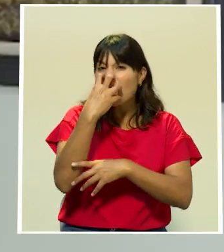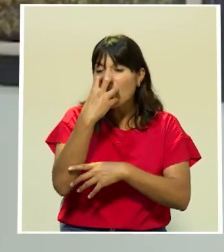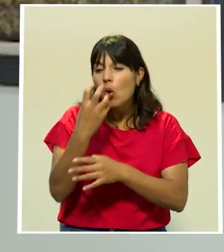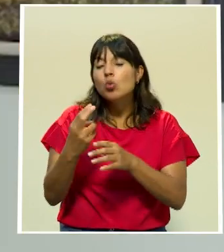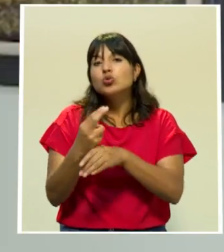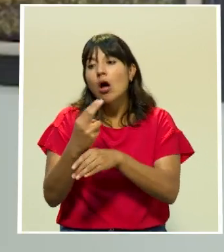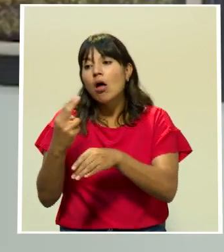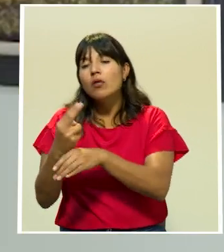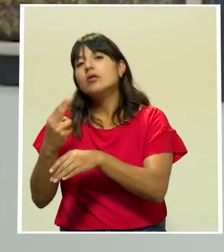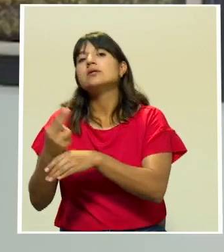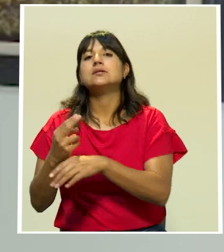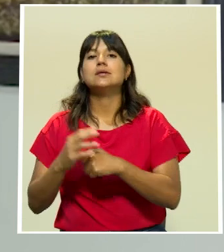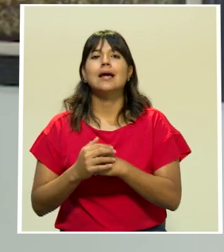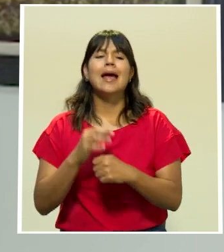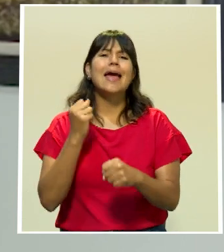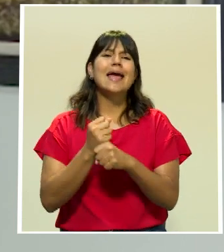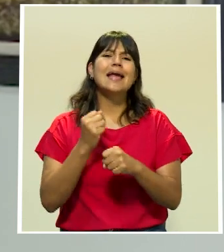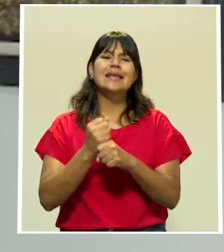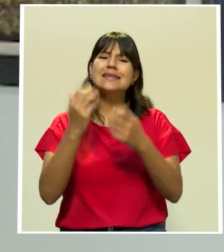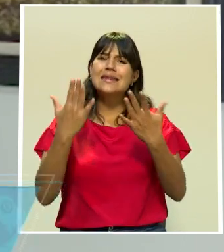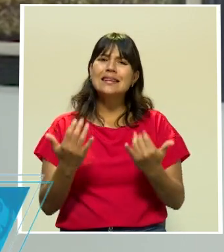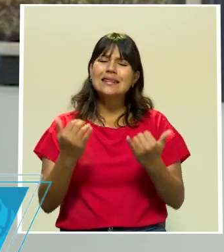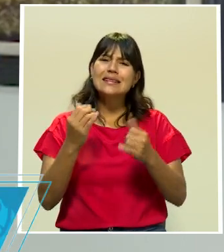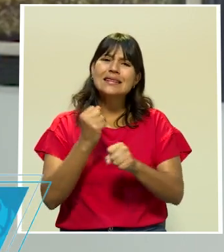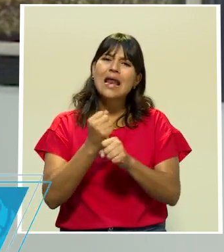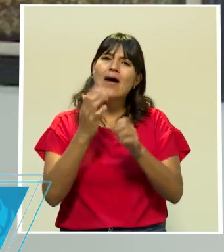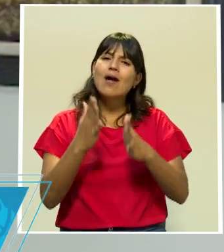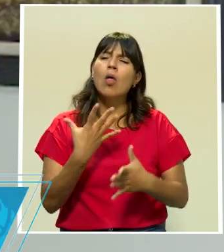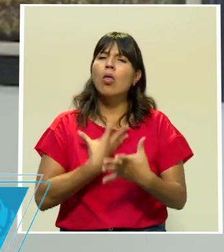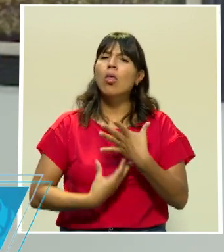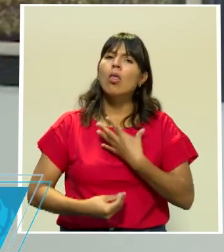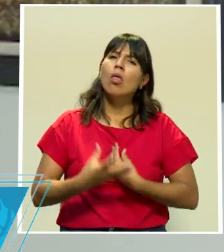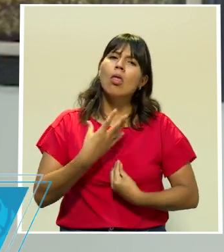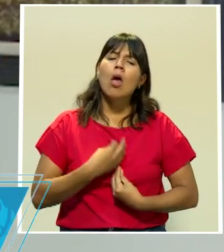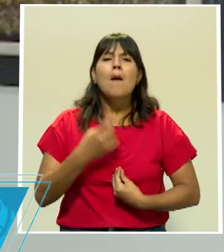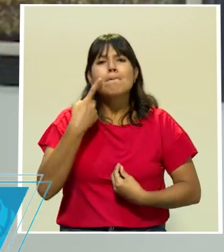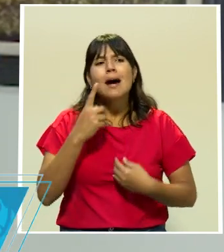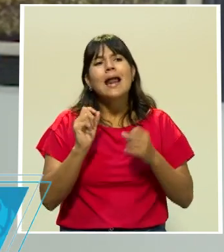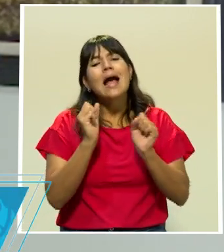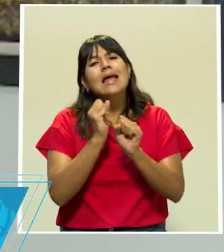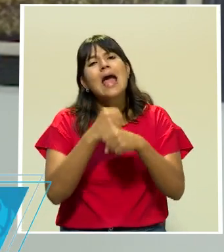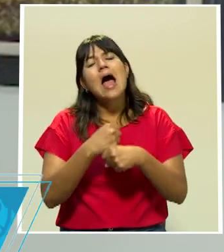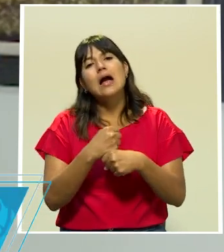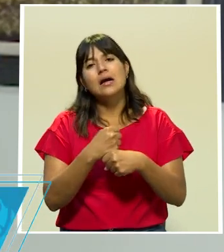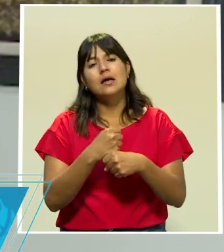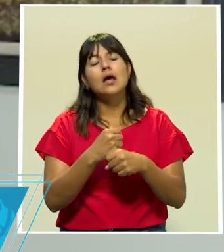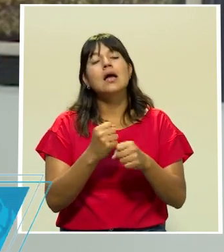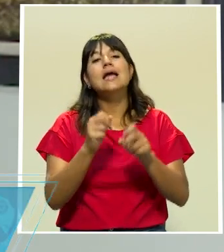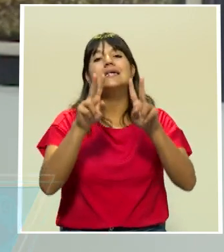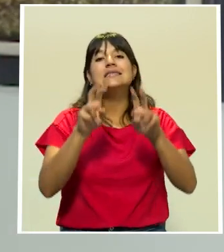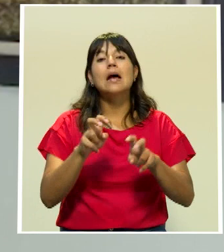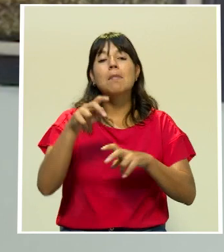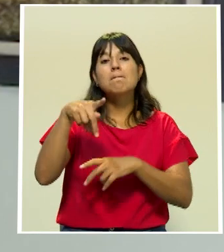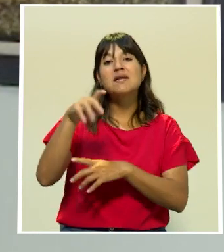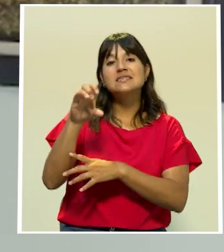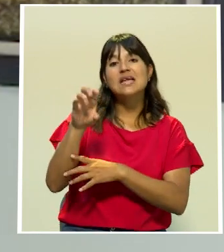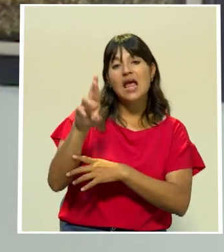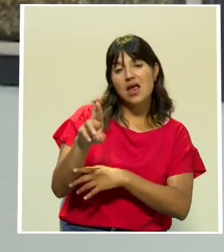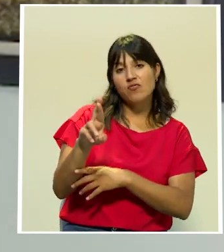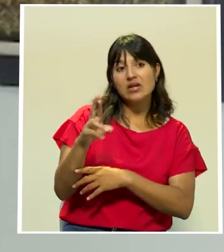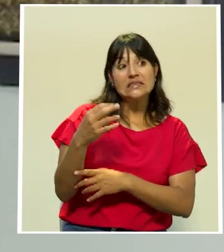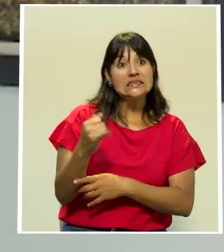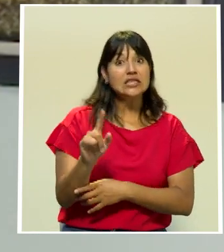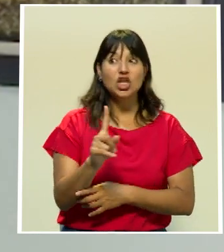El trabajador sufre un calvario para que se le realice la prueba de PCR o de antígeno. si no presenta